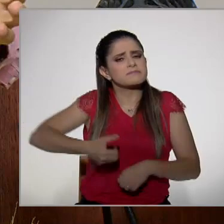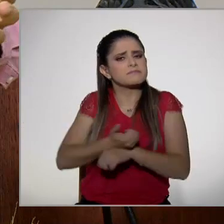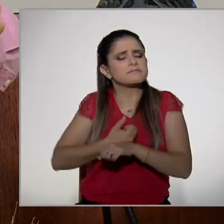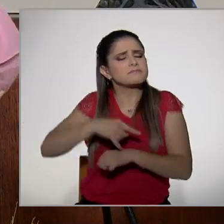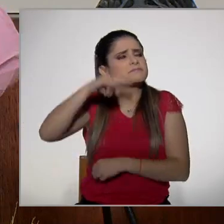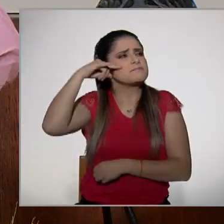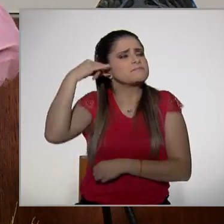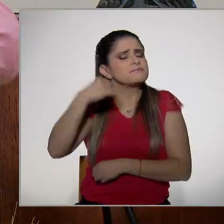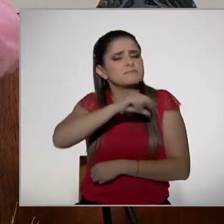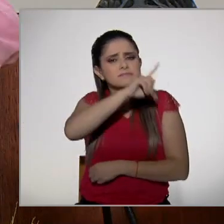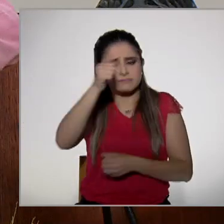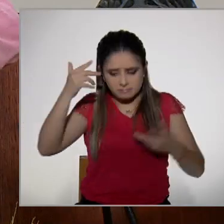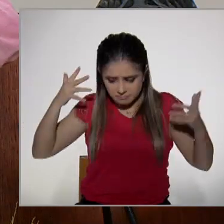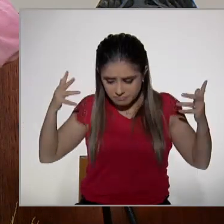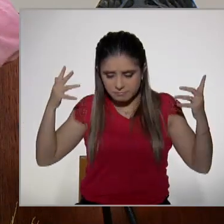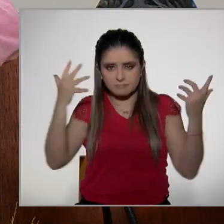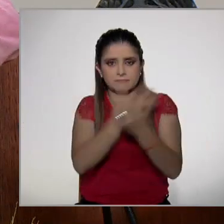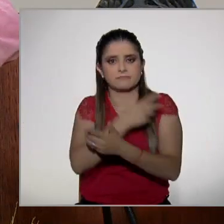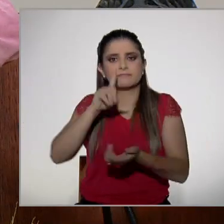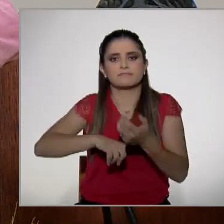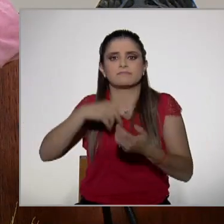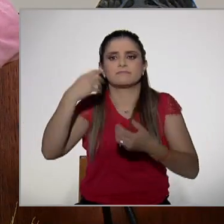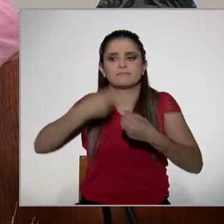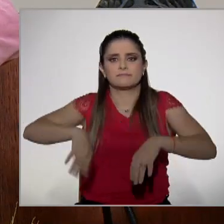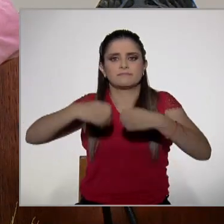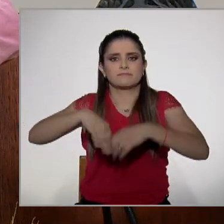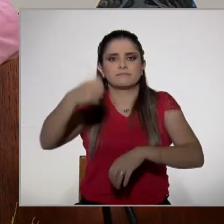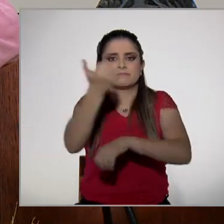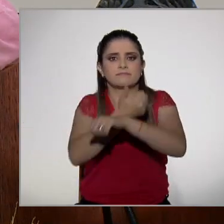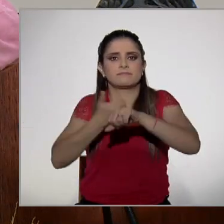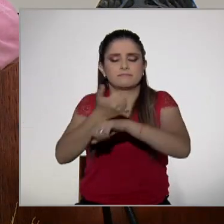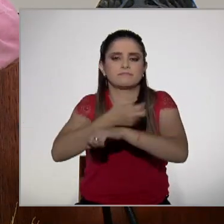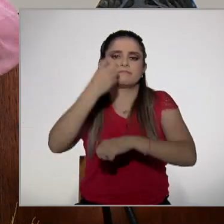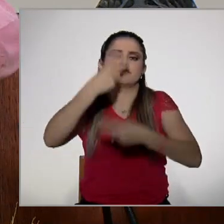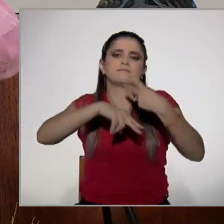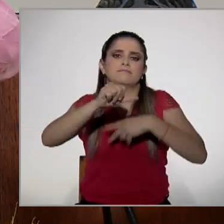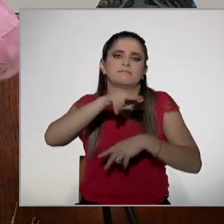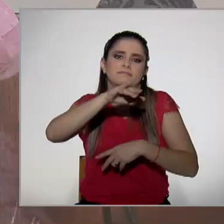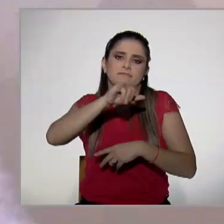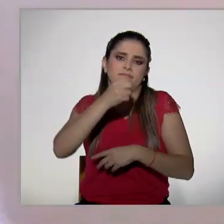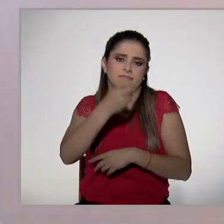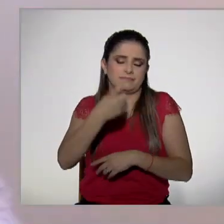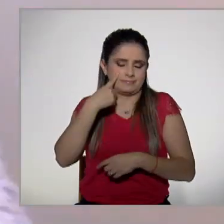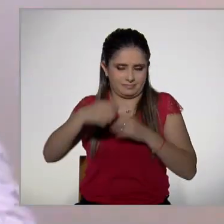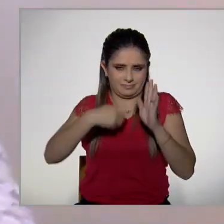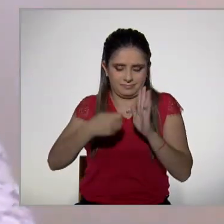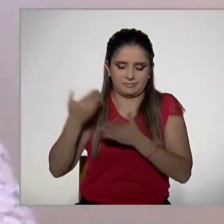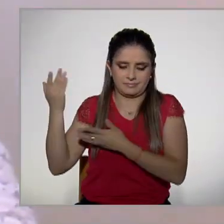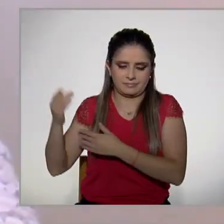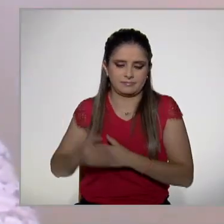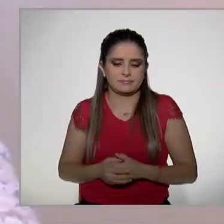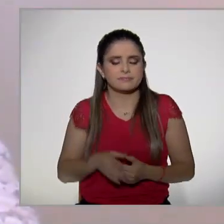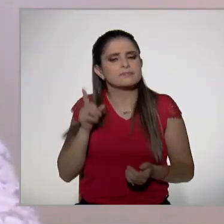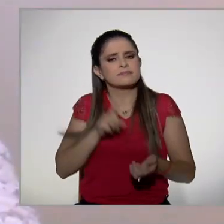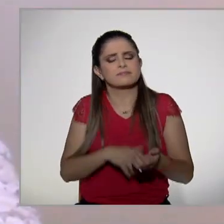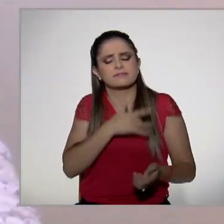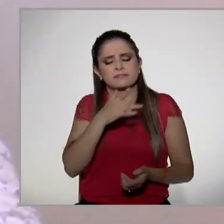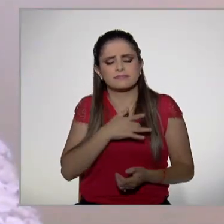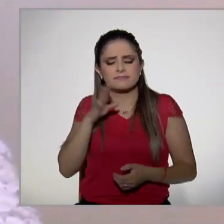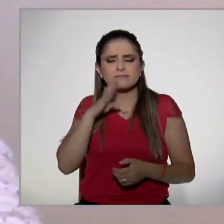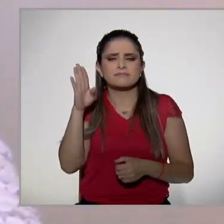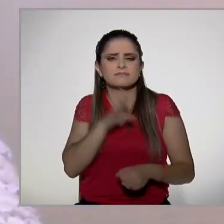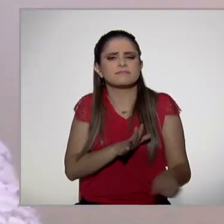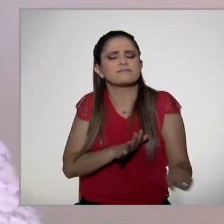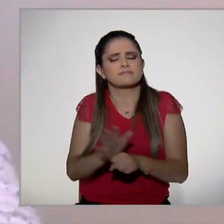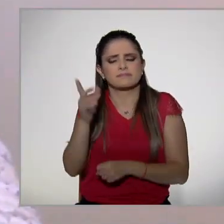hemorragia bestial vamos a ver cuáles son los signos y síntomas aquí tenemos esta cápsula los signos y síntomas de la anemia